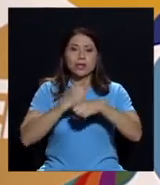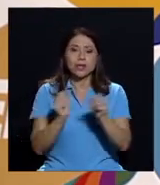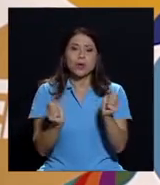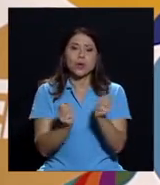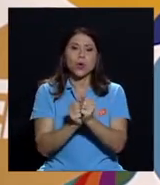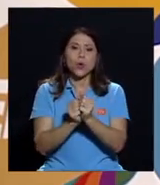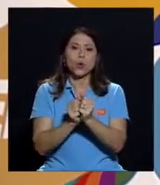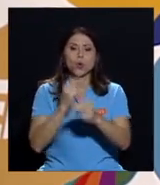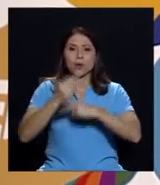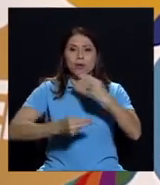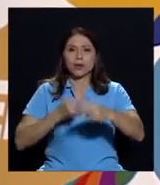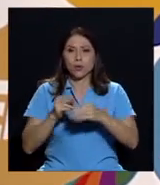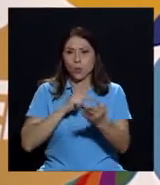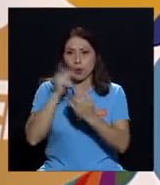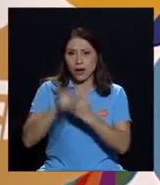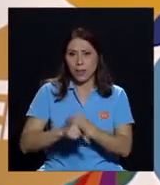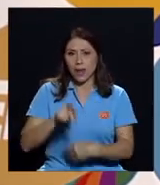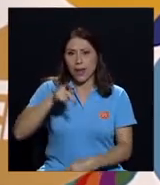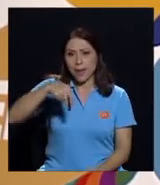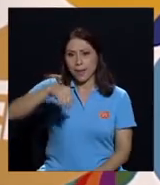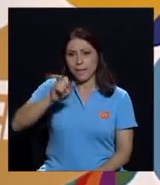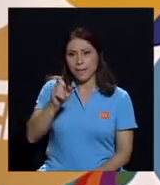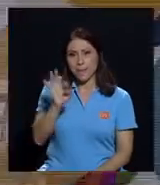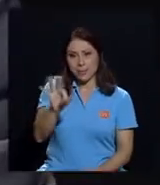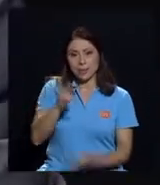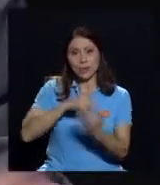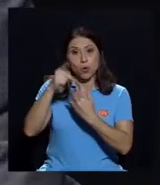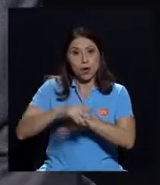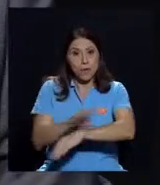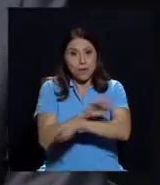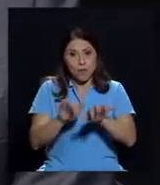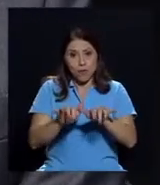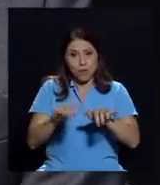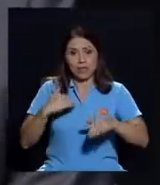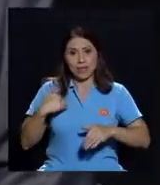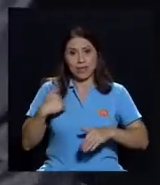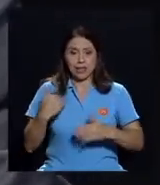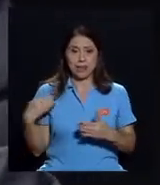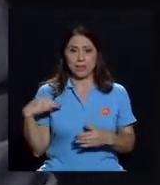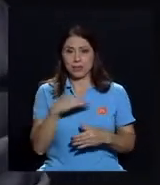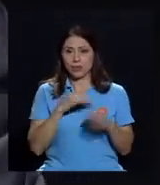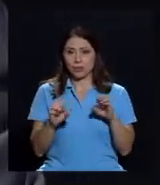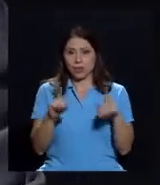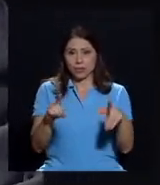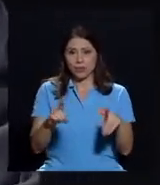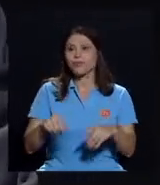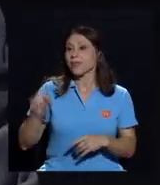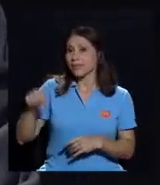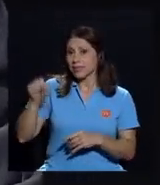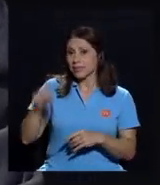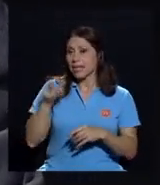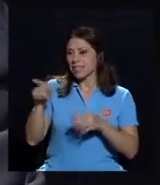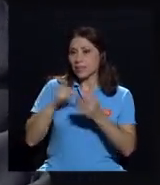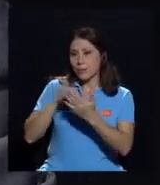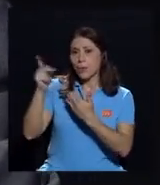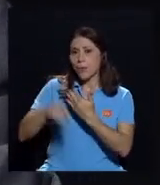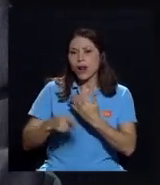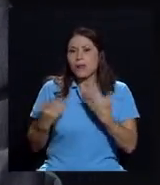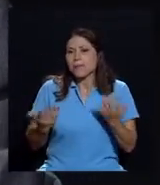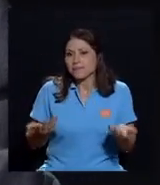que es el programa en el programa que es aclaró al público es un programa que en teoría